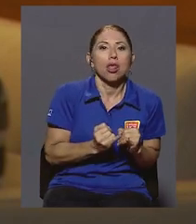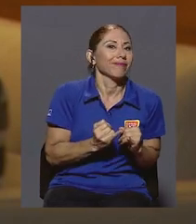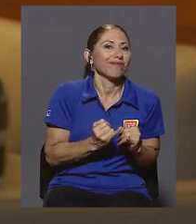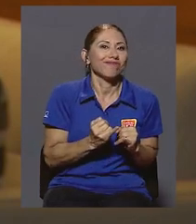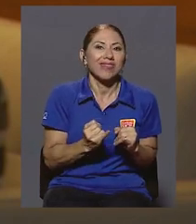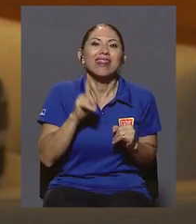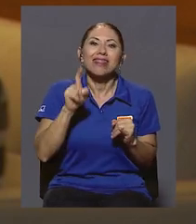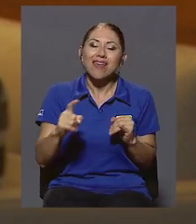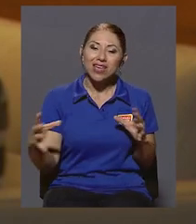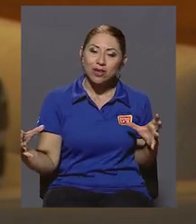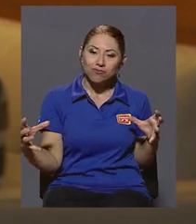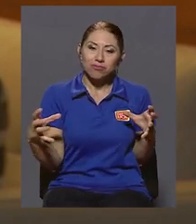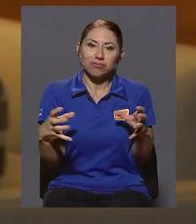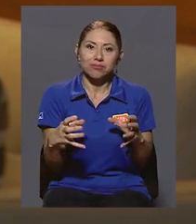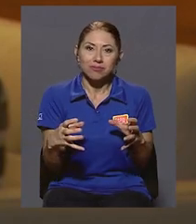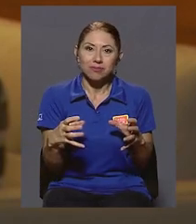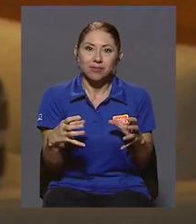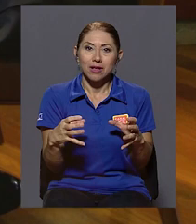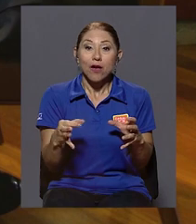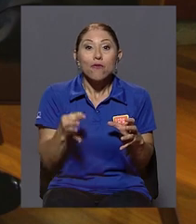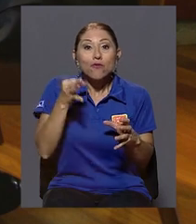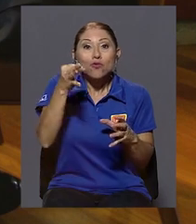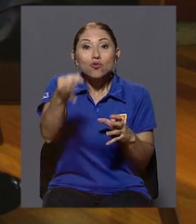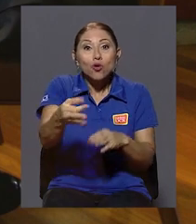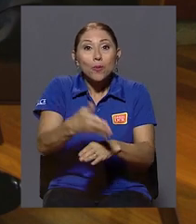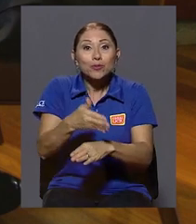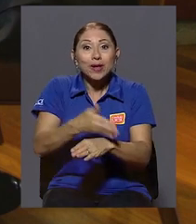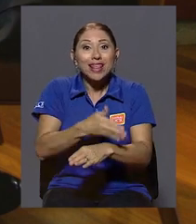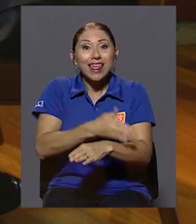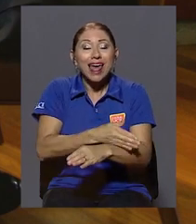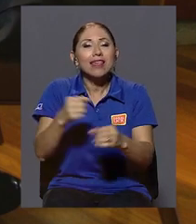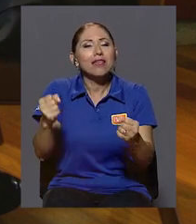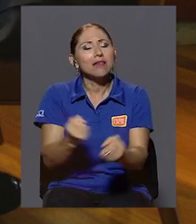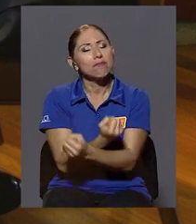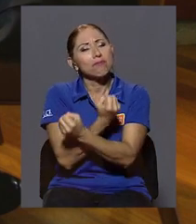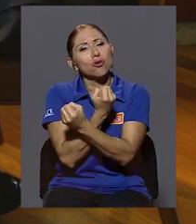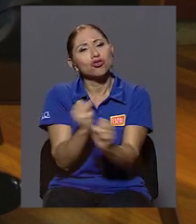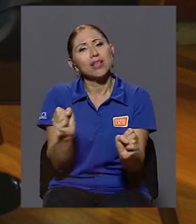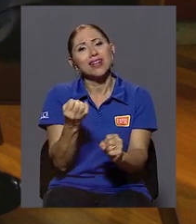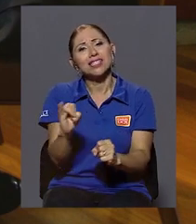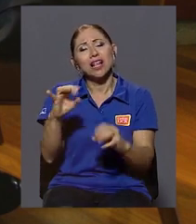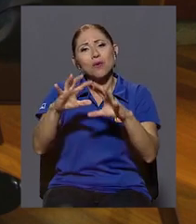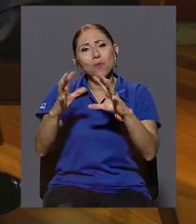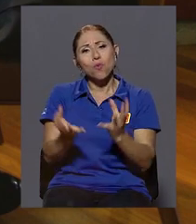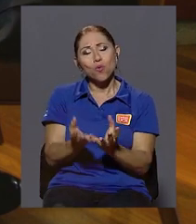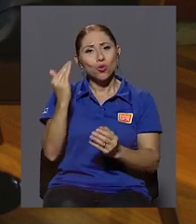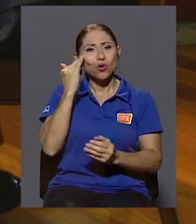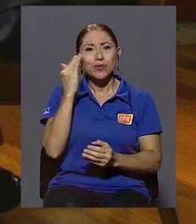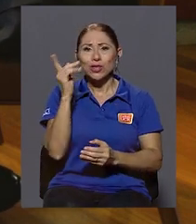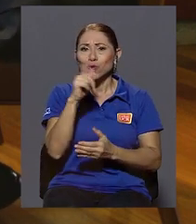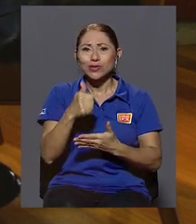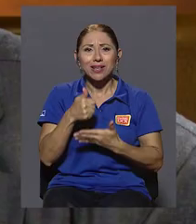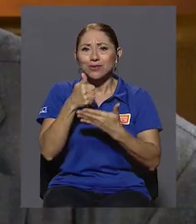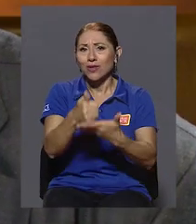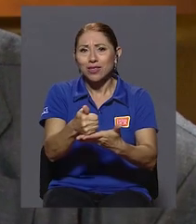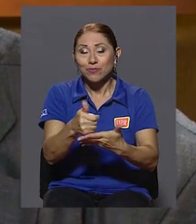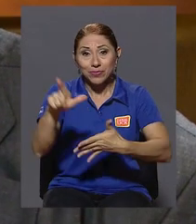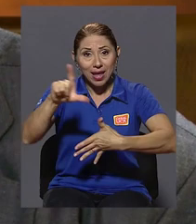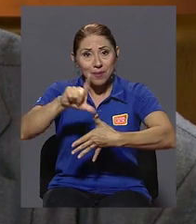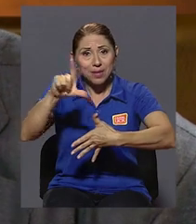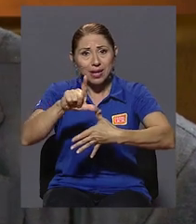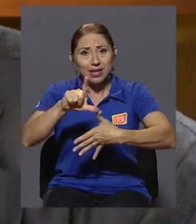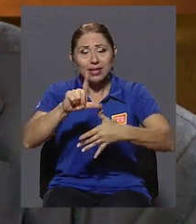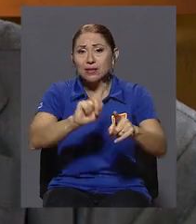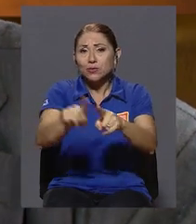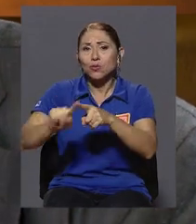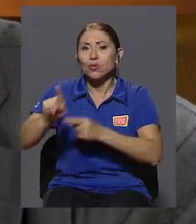colectivamente, y es imposible tener un futuro de prosperidad si el mundo del conocimiento no está ayudando a nuestras naciones. Y en la